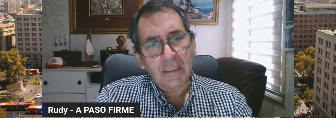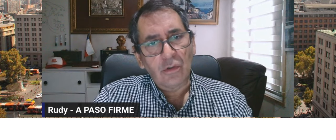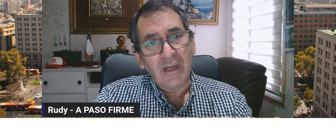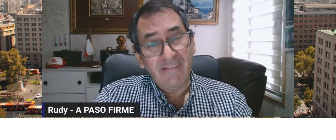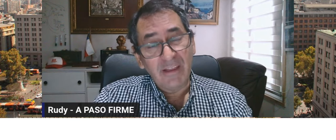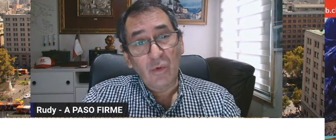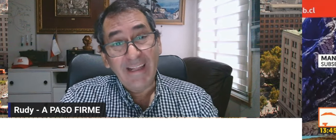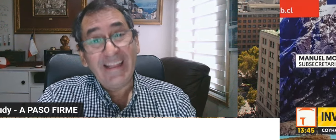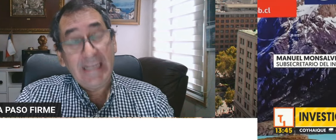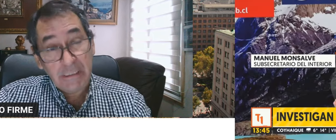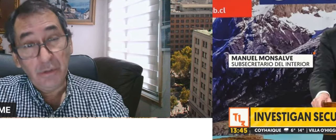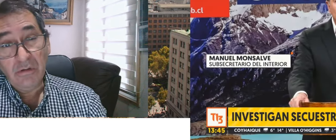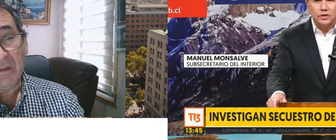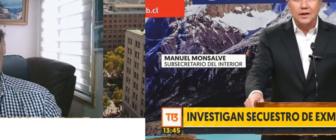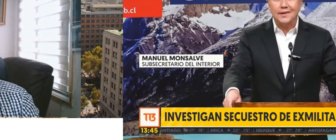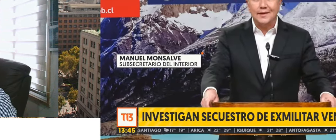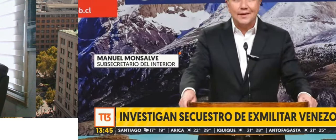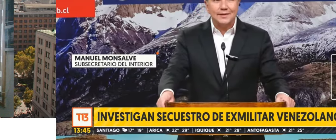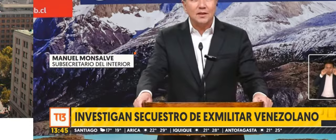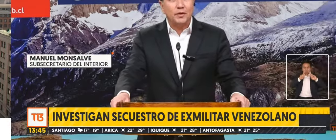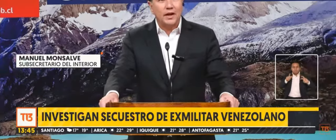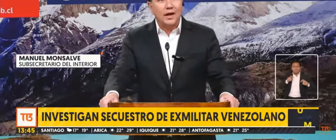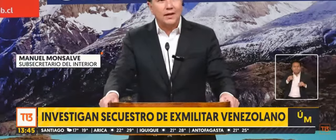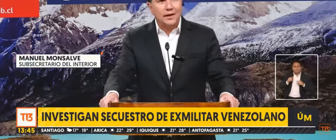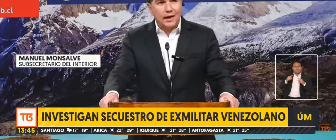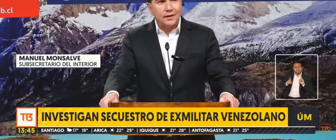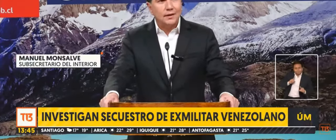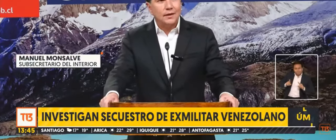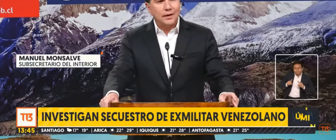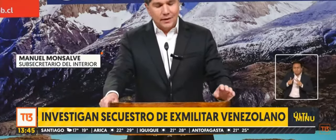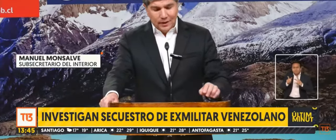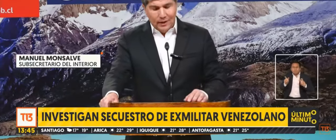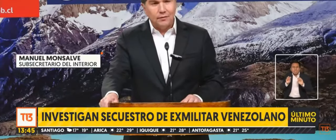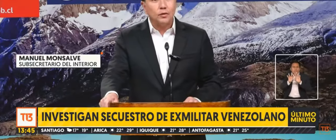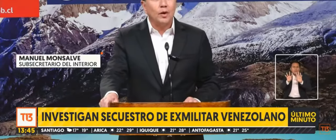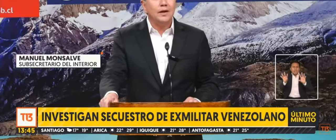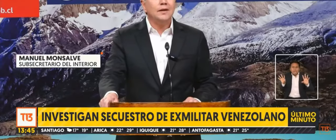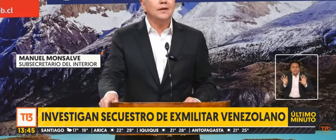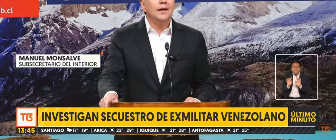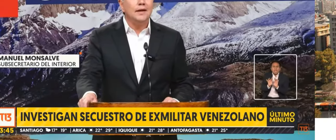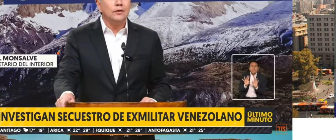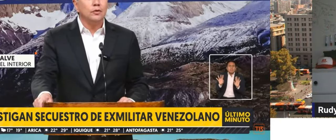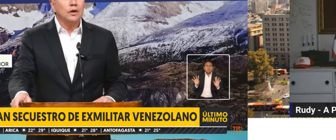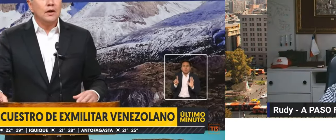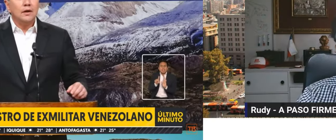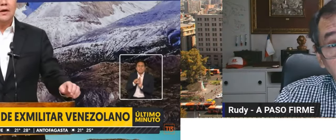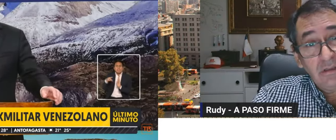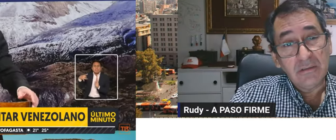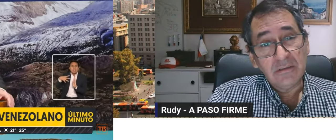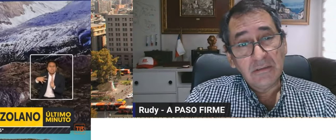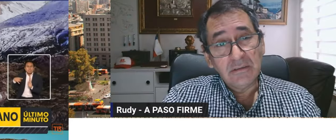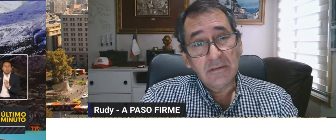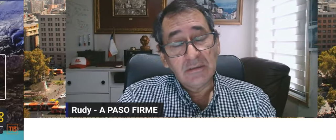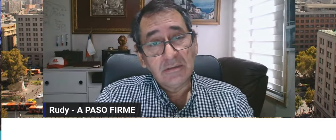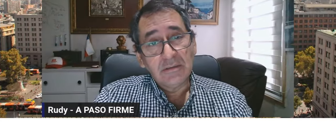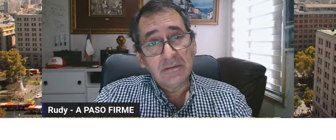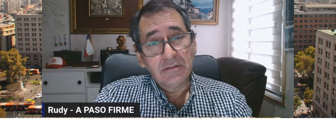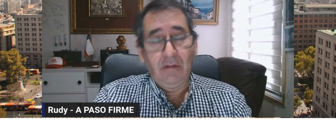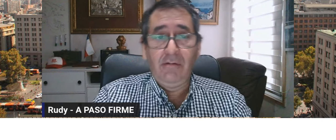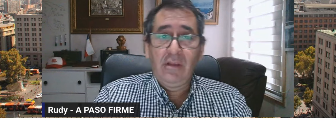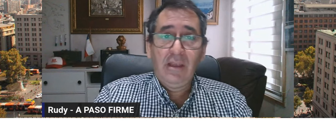creer esto. ¿Eventual delito? Por tanto, conduce las diligencias para aclarar este eventual delito.